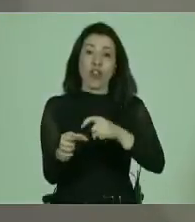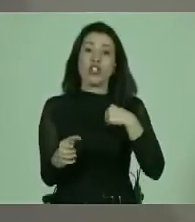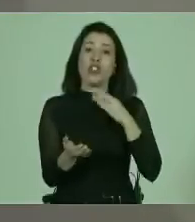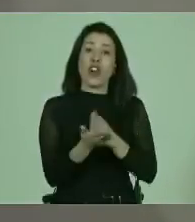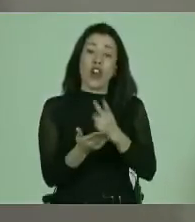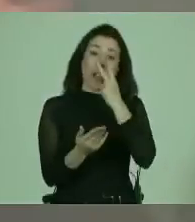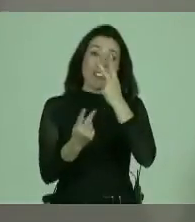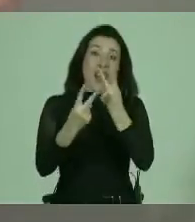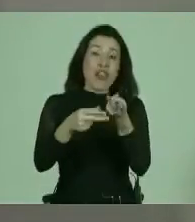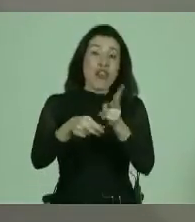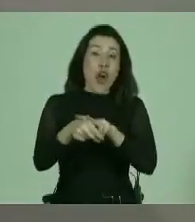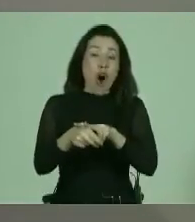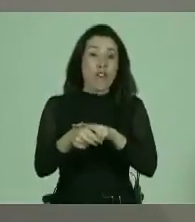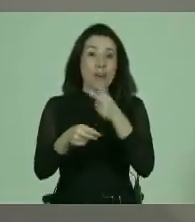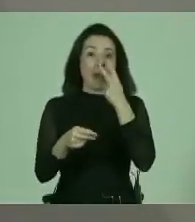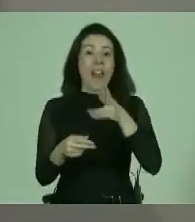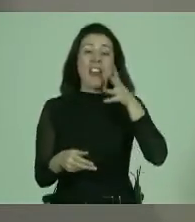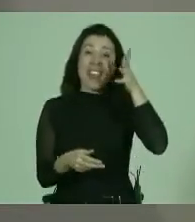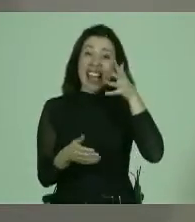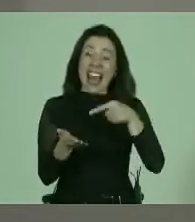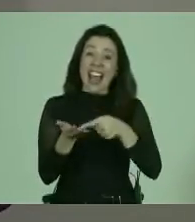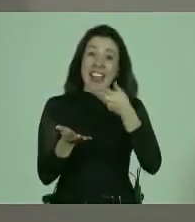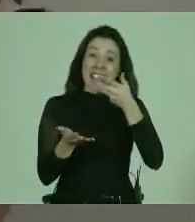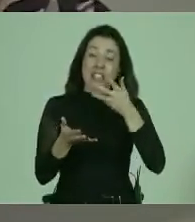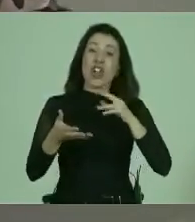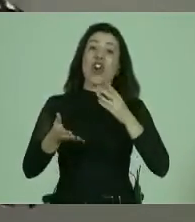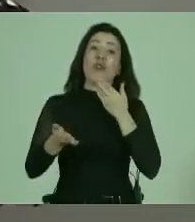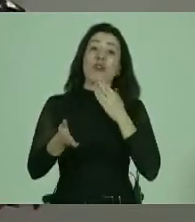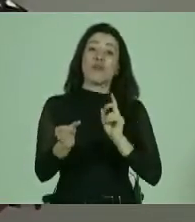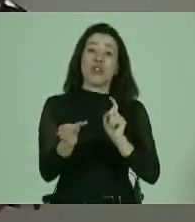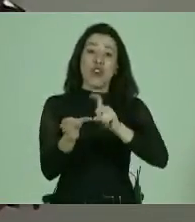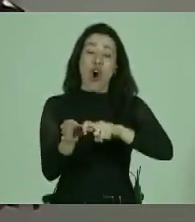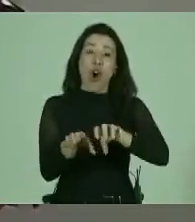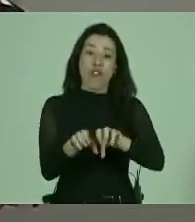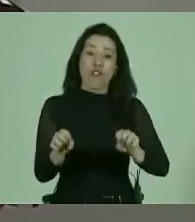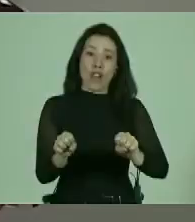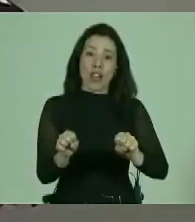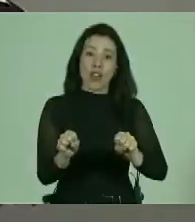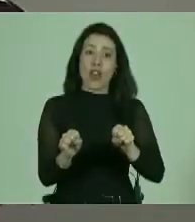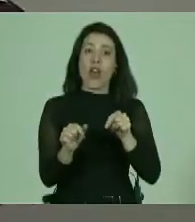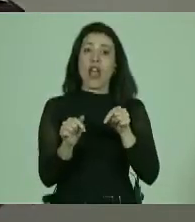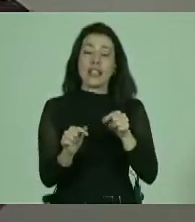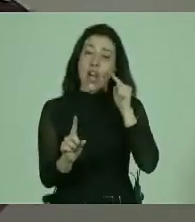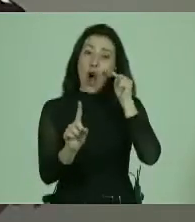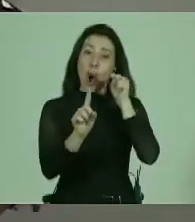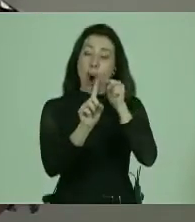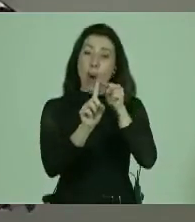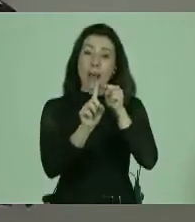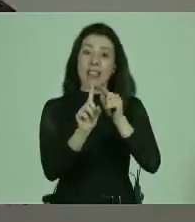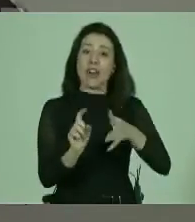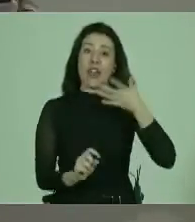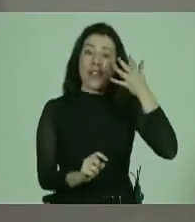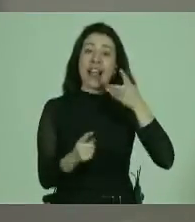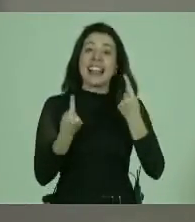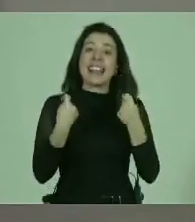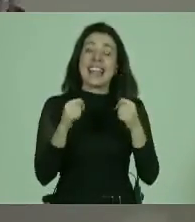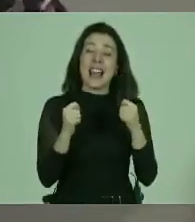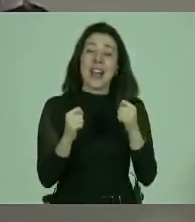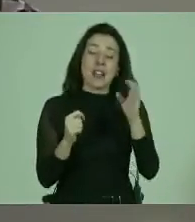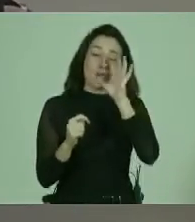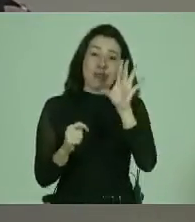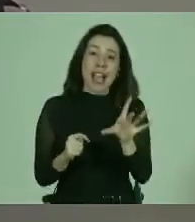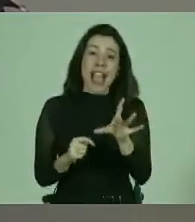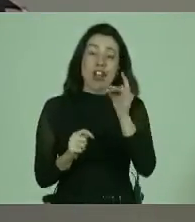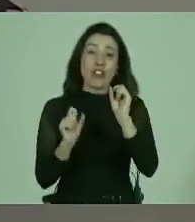hay que hacer la mirada doble declaración y convenio como les decía esto es lo que el objetivo de la declaración e intentar encontrar